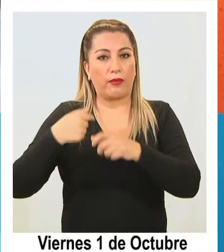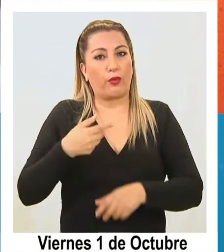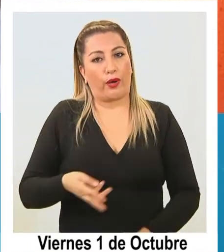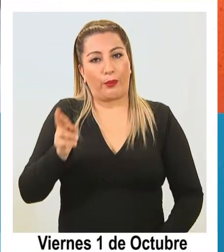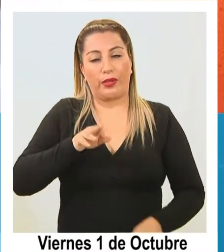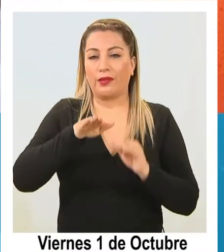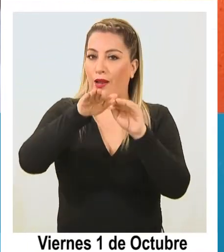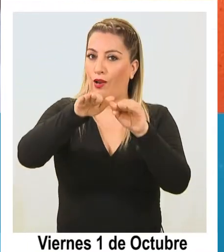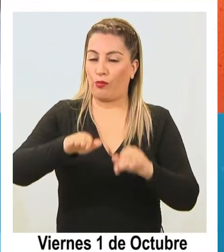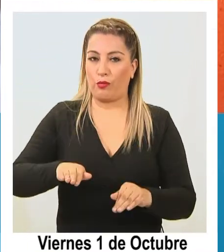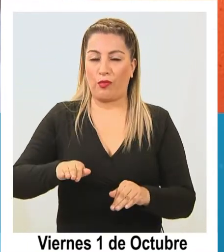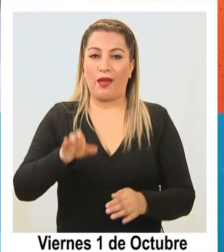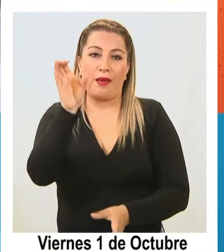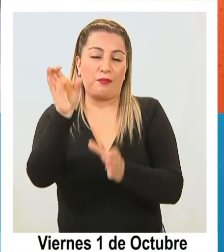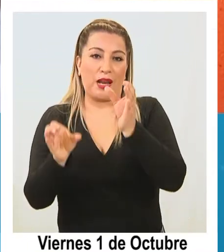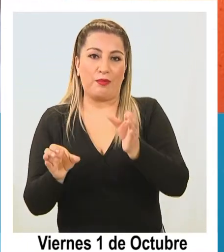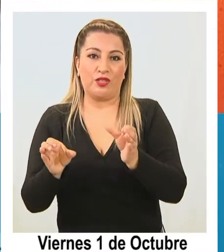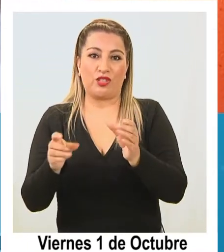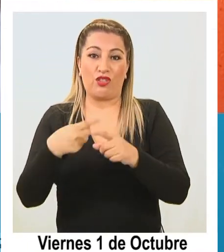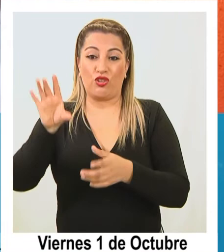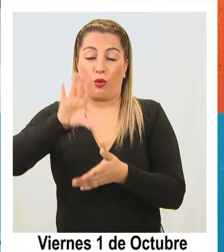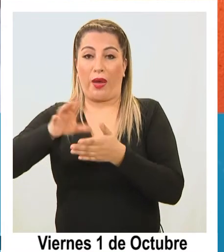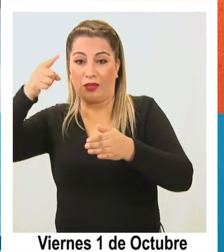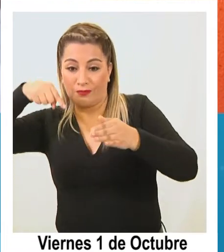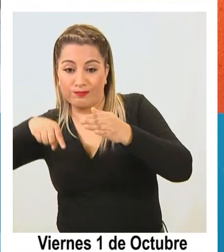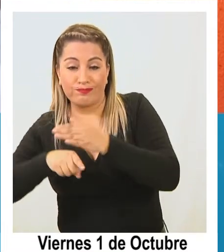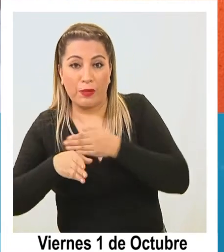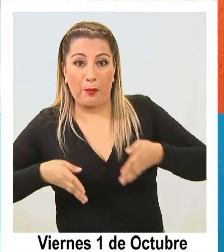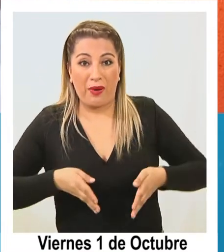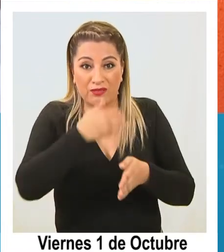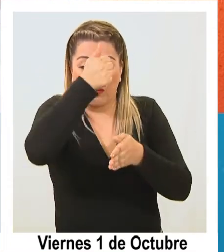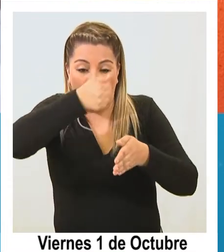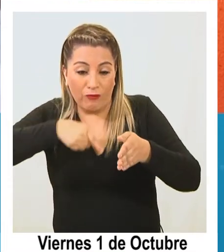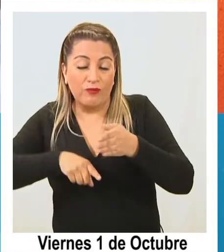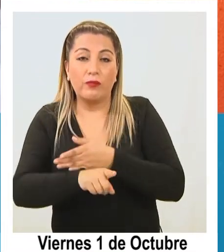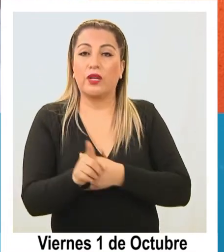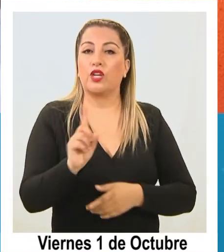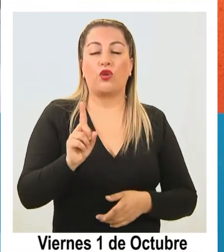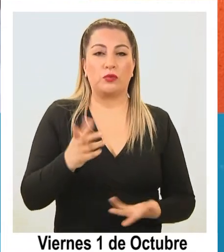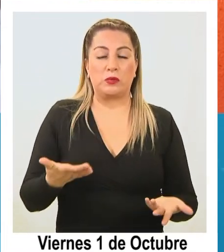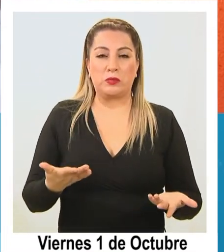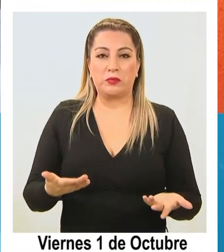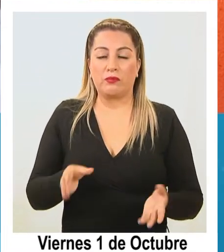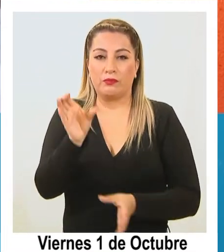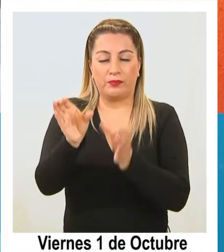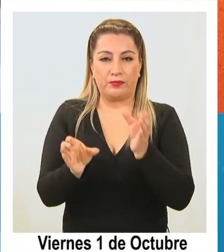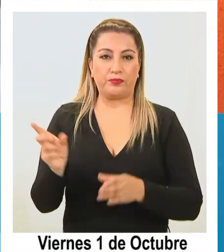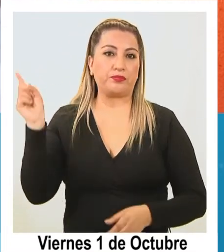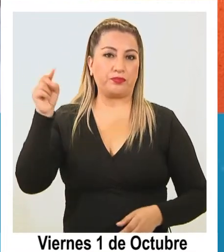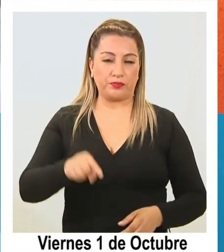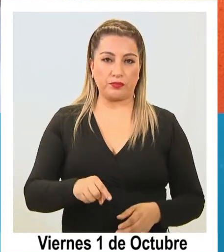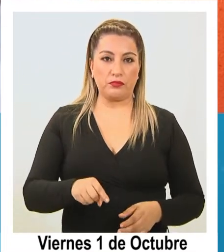poder evitar el que entre gente por pasos no habilitados. Las personas que lleguen